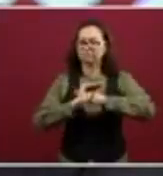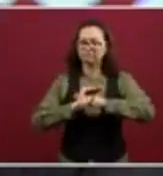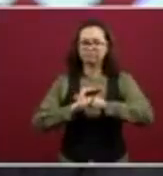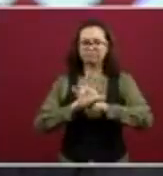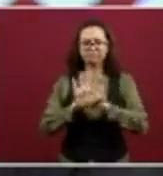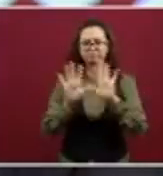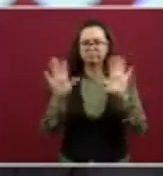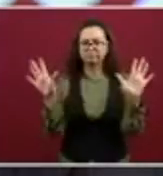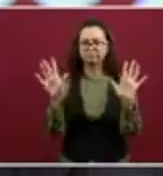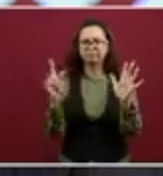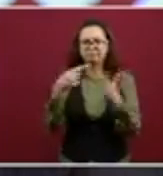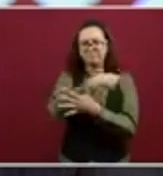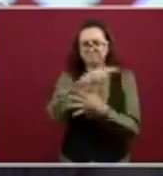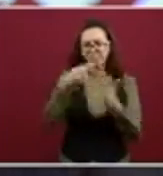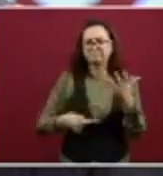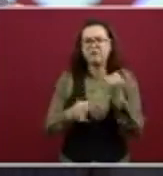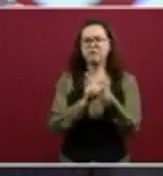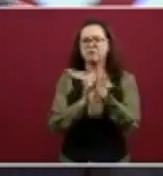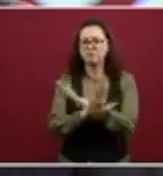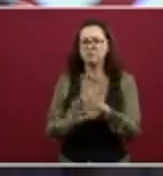con fundamentos, con datos,